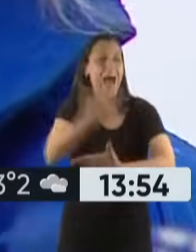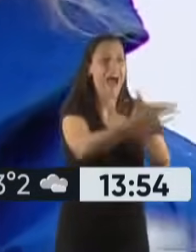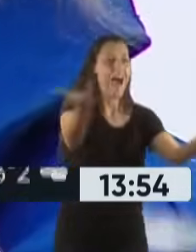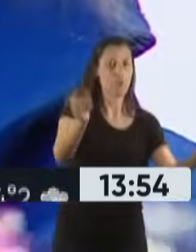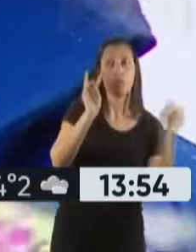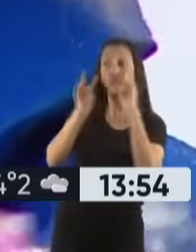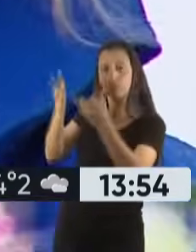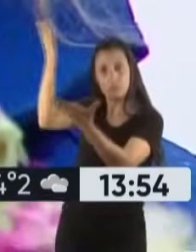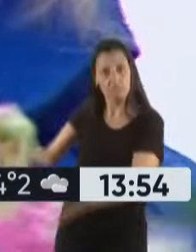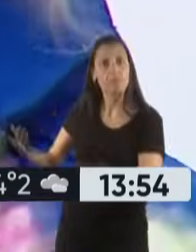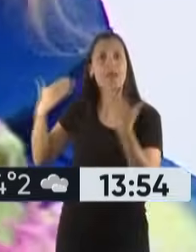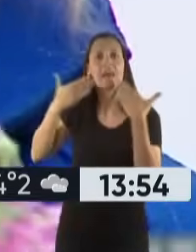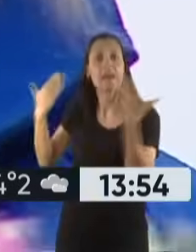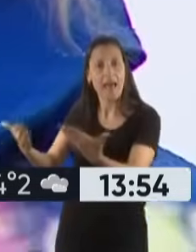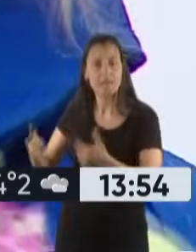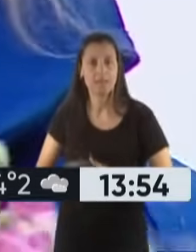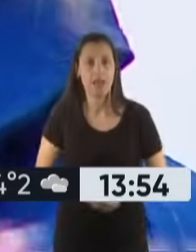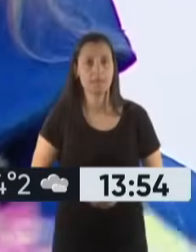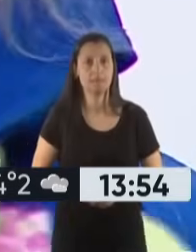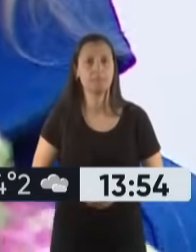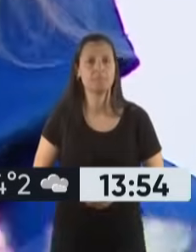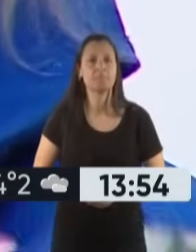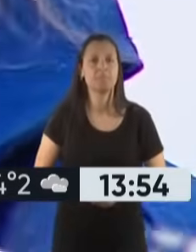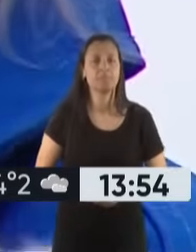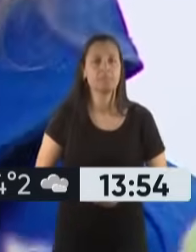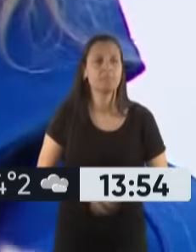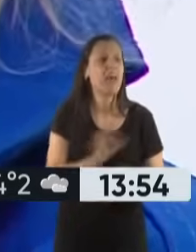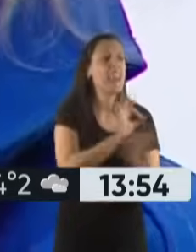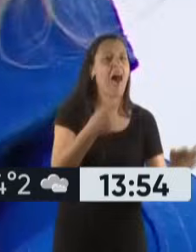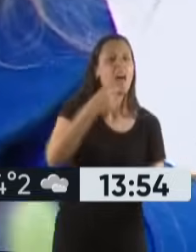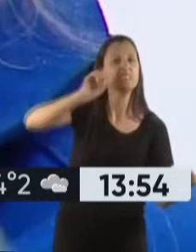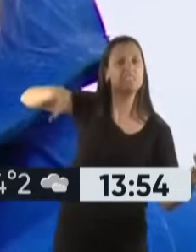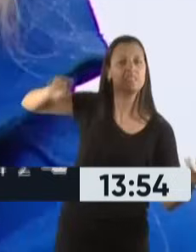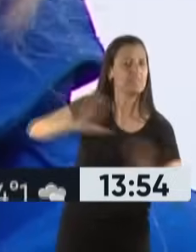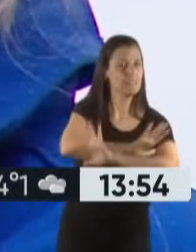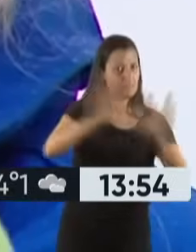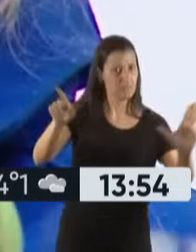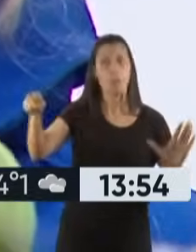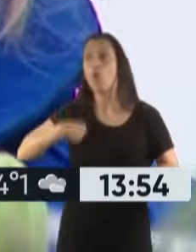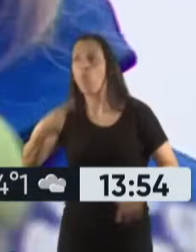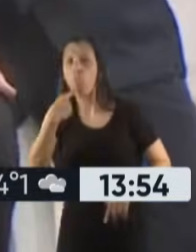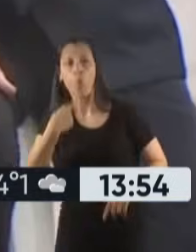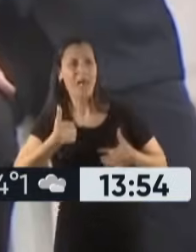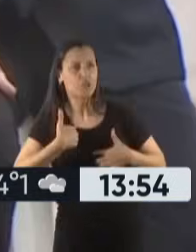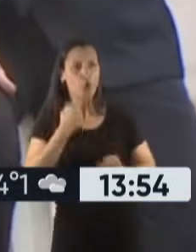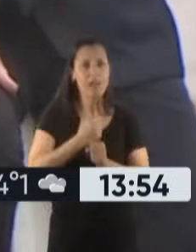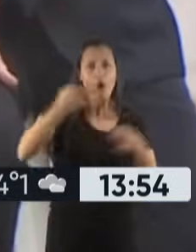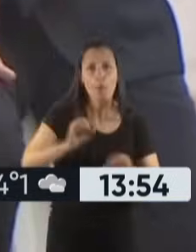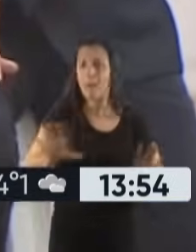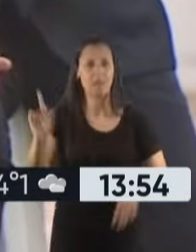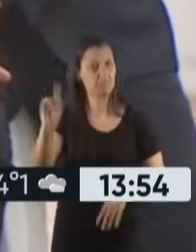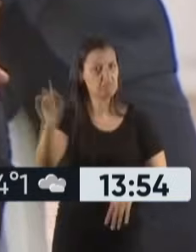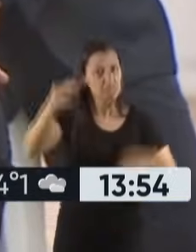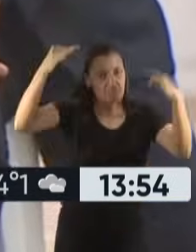públicamente. ¿Eh? Y que nadie te haga dudar de lo que hiciste, Malena, ¿eh? Que nadie te haga dudar. Hiciste un trabajo